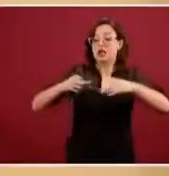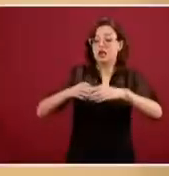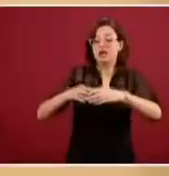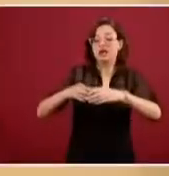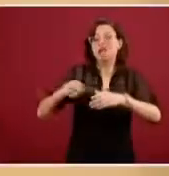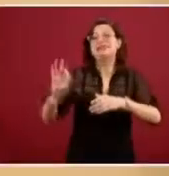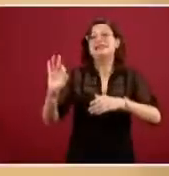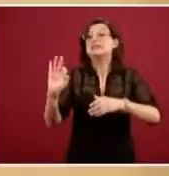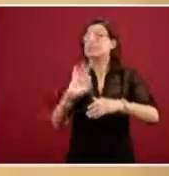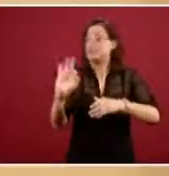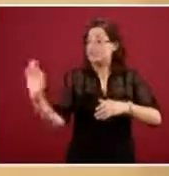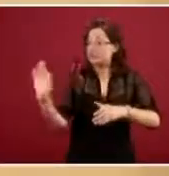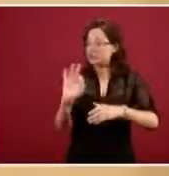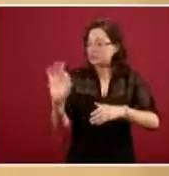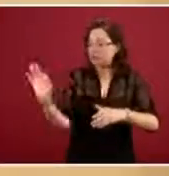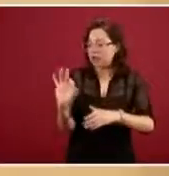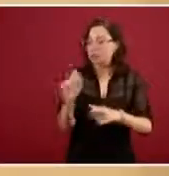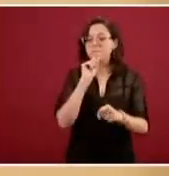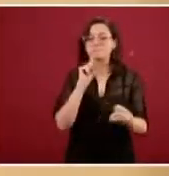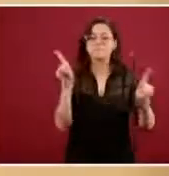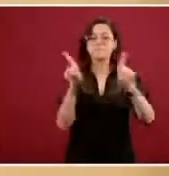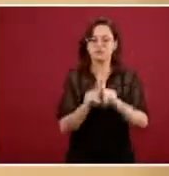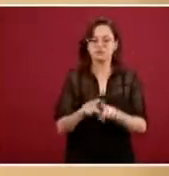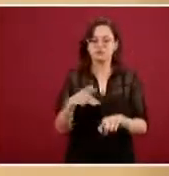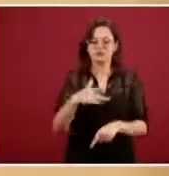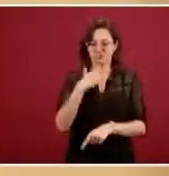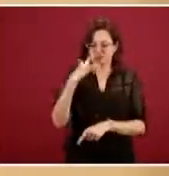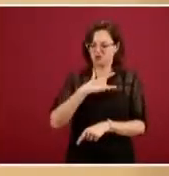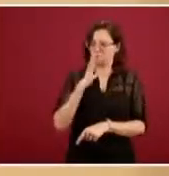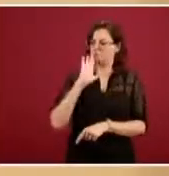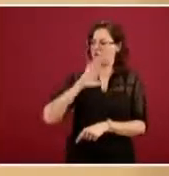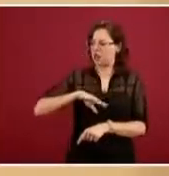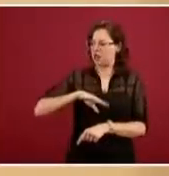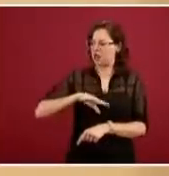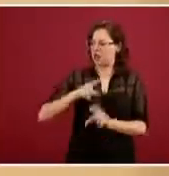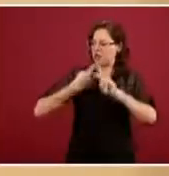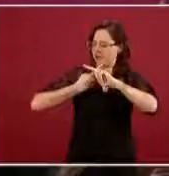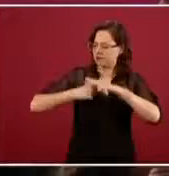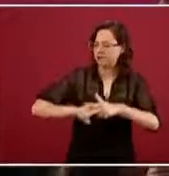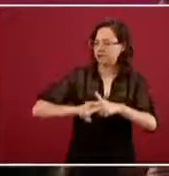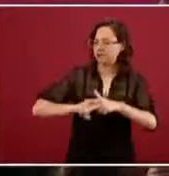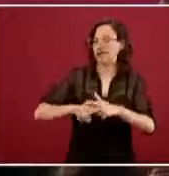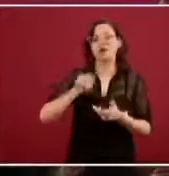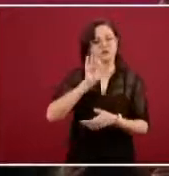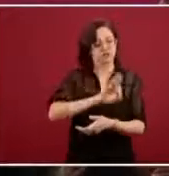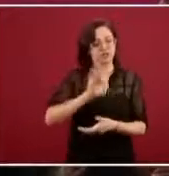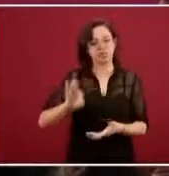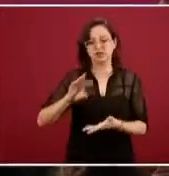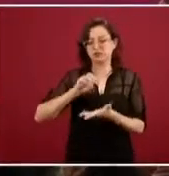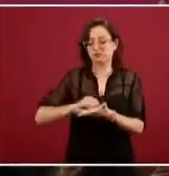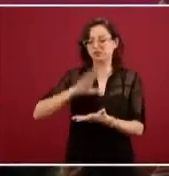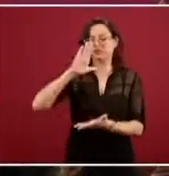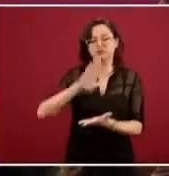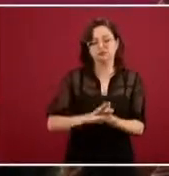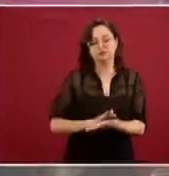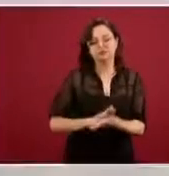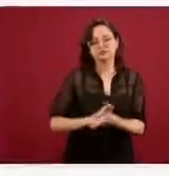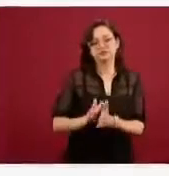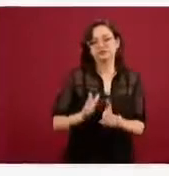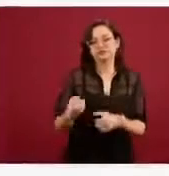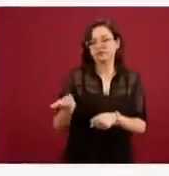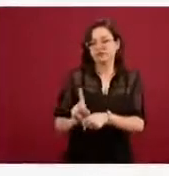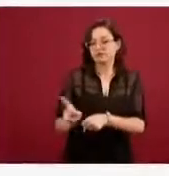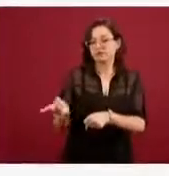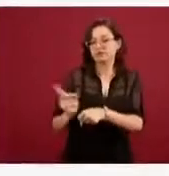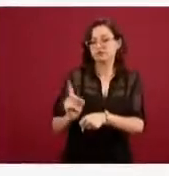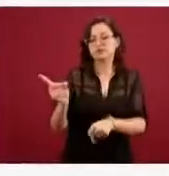curva epidémica por fecha de inicio de síntomas, es decir, cada vez que una persona inicia con los signos y síntomas de la enfermedad, ya